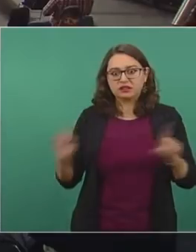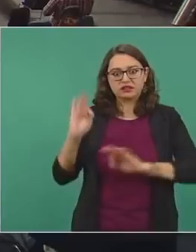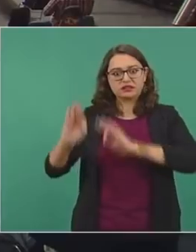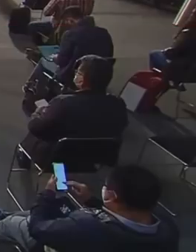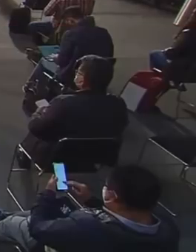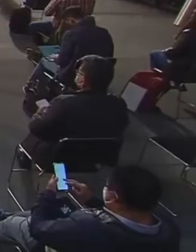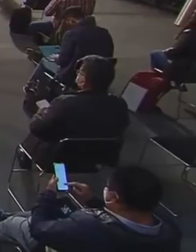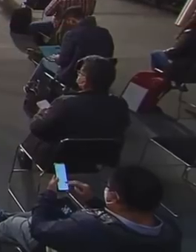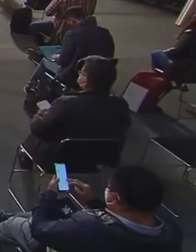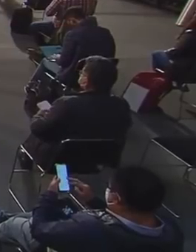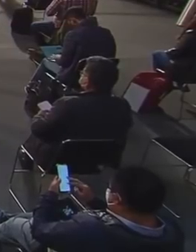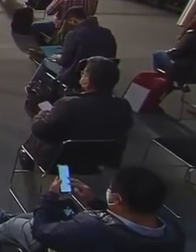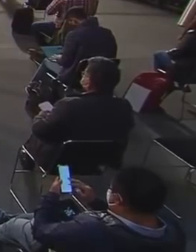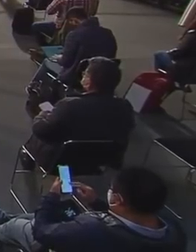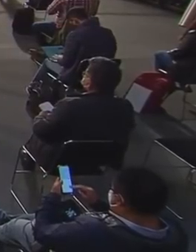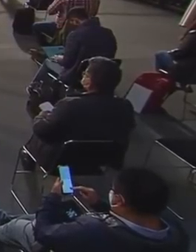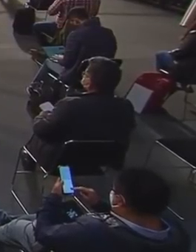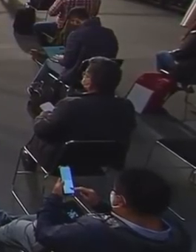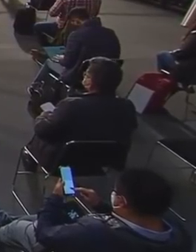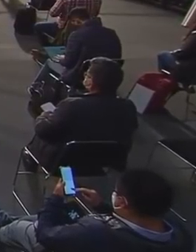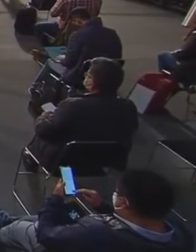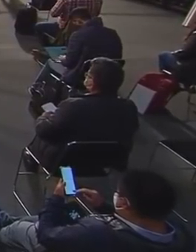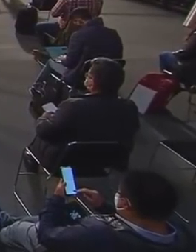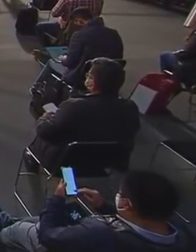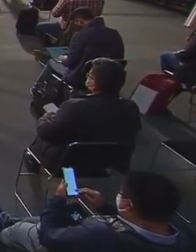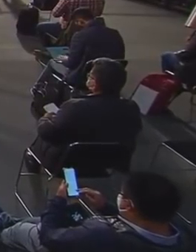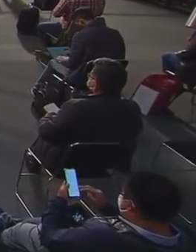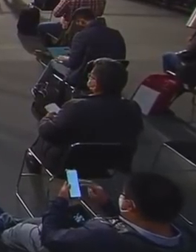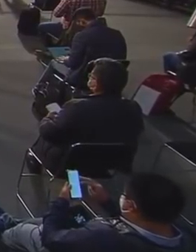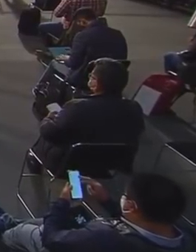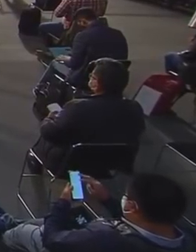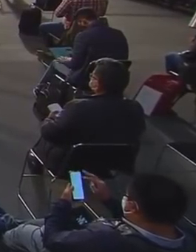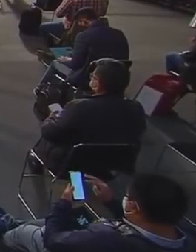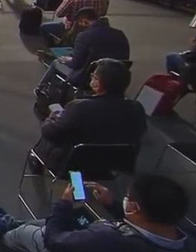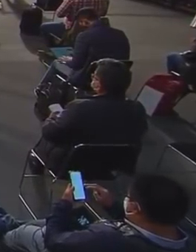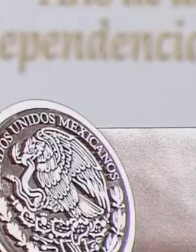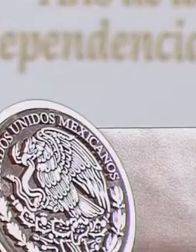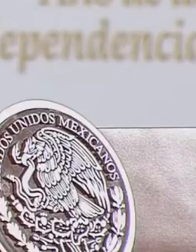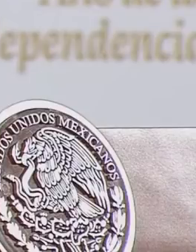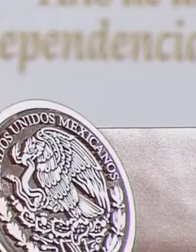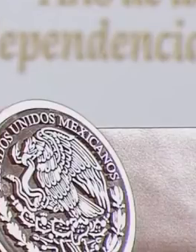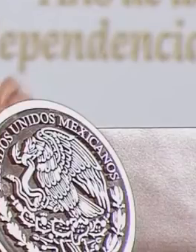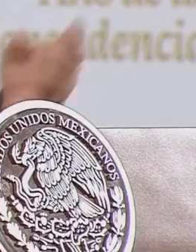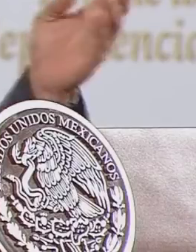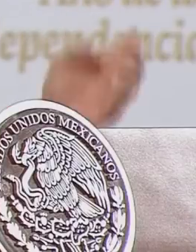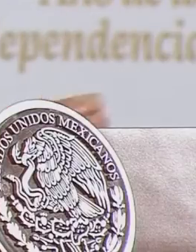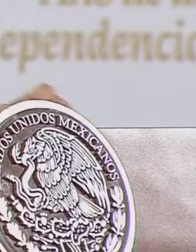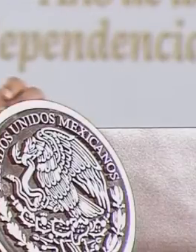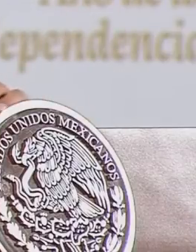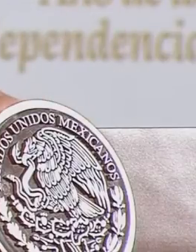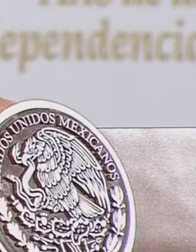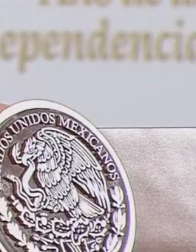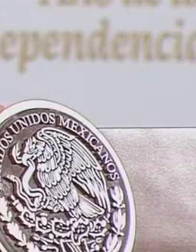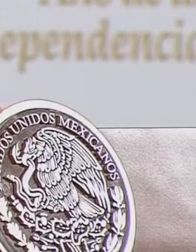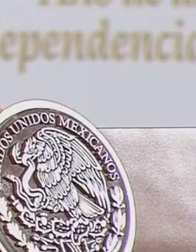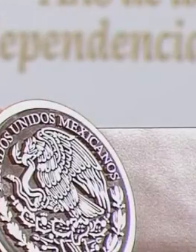a ver. Pues que creo que es legal, pero es inmoral